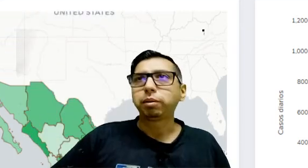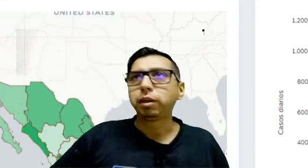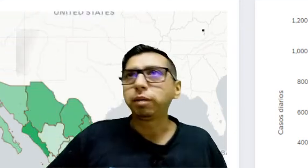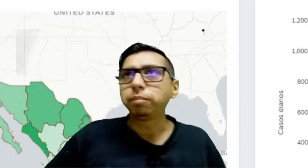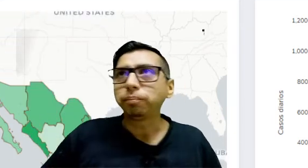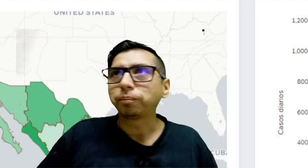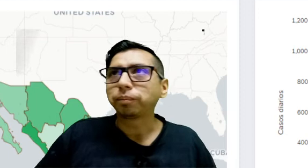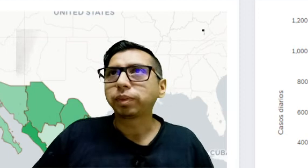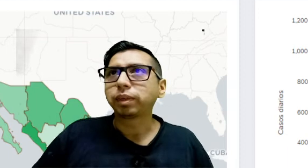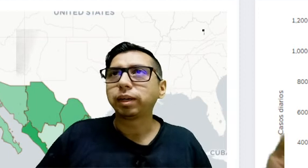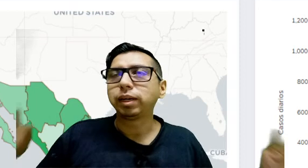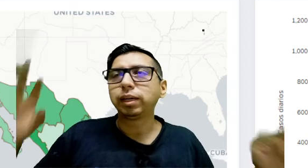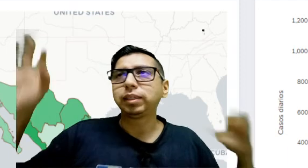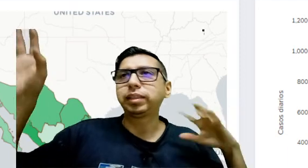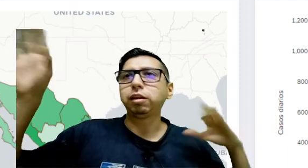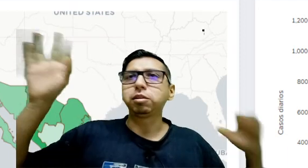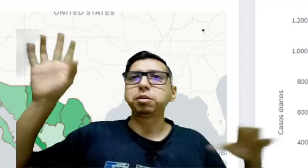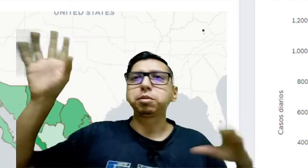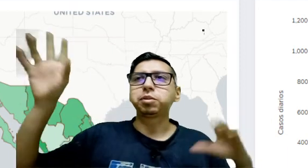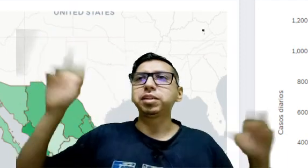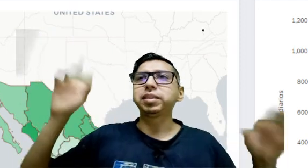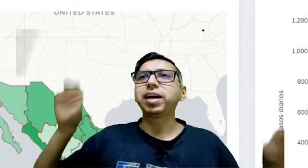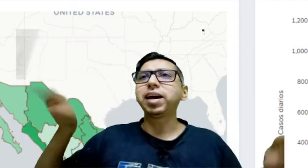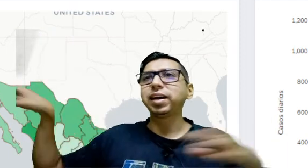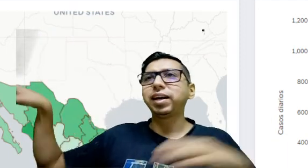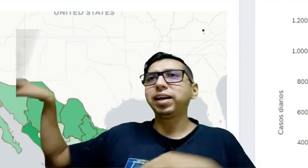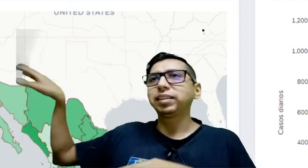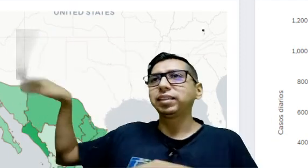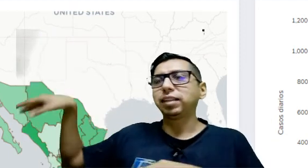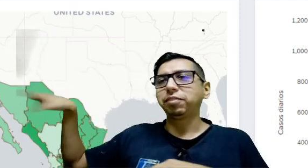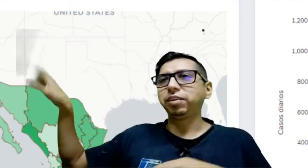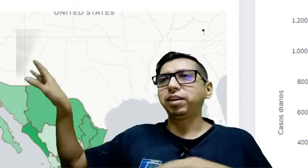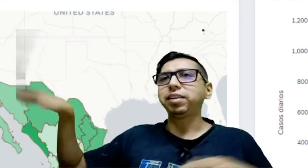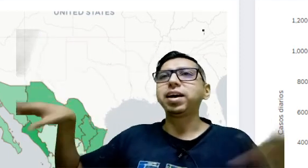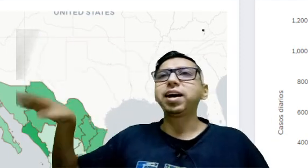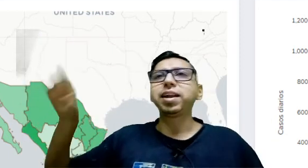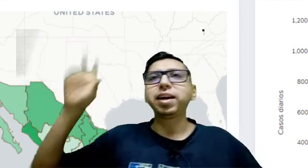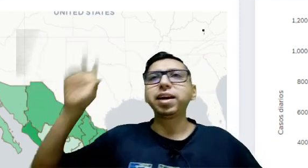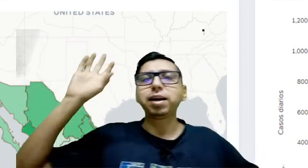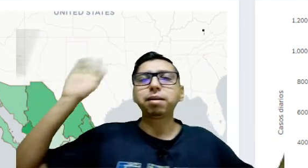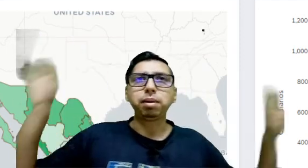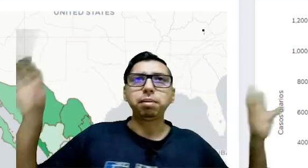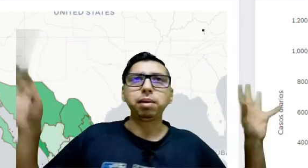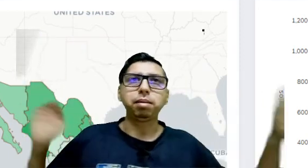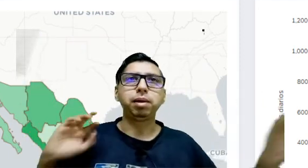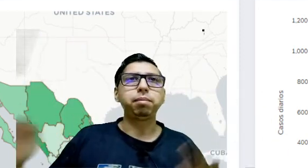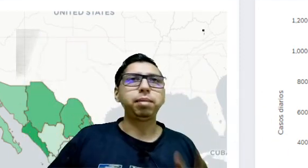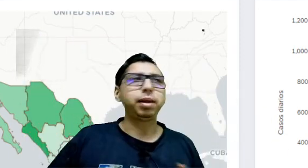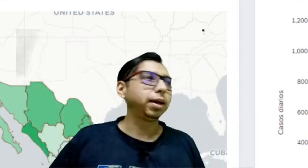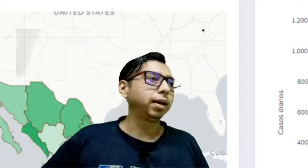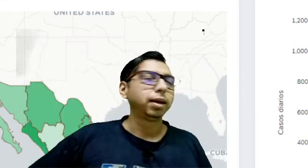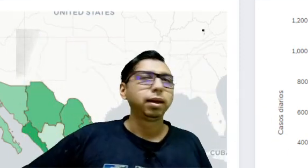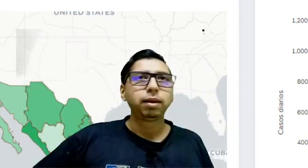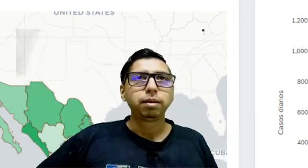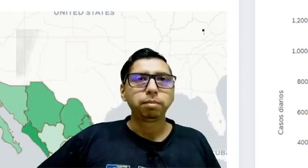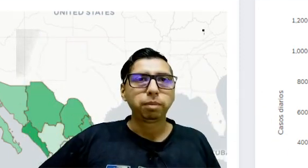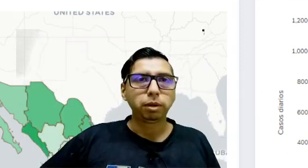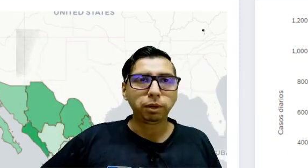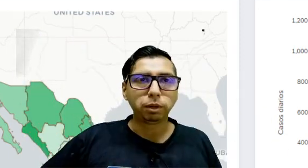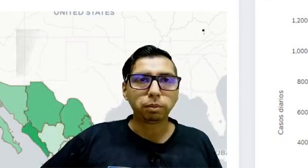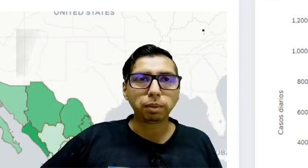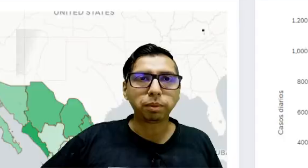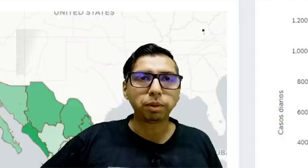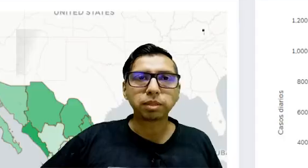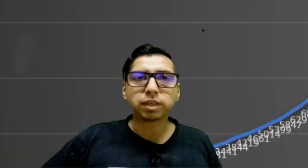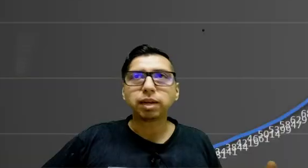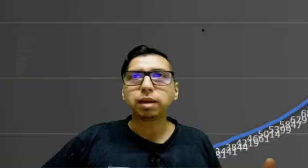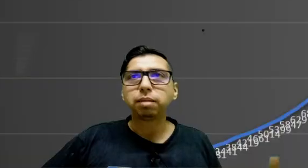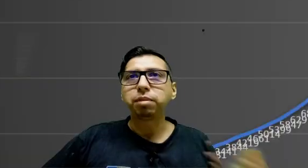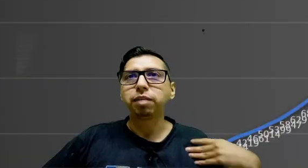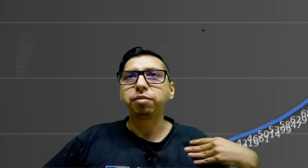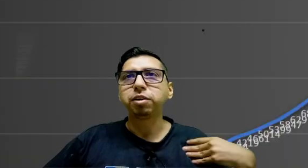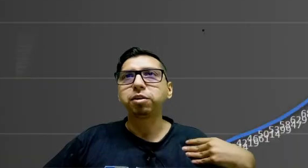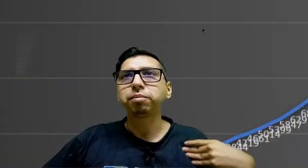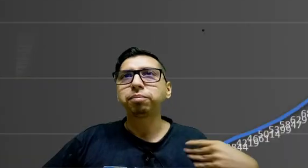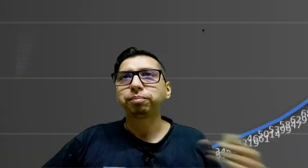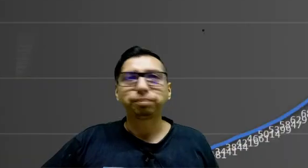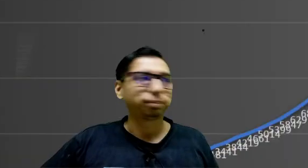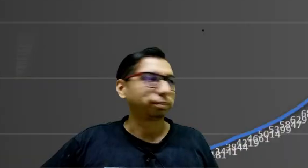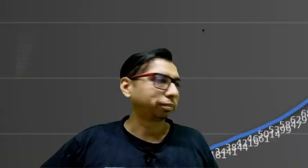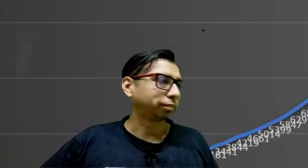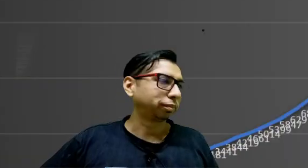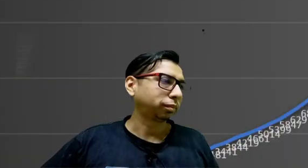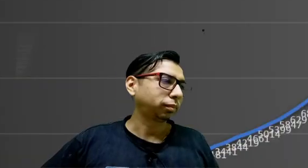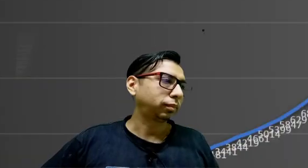Pero bueno, ¿no? Aquí están los demás porcentajes, la gráfica diaria, bla, bla, bla, bla. Pero bueno, vámonos a mi gráfico.